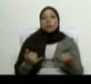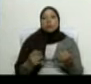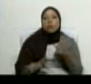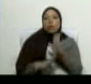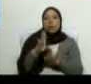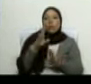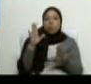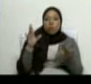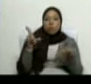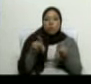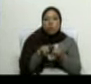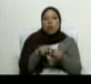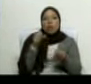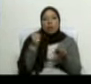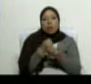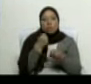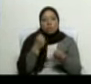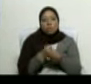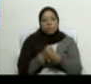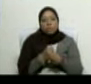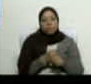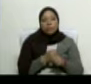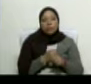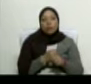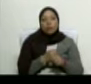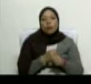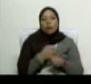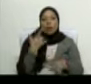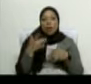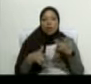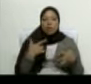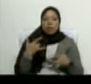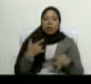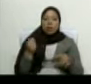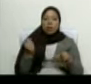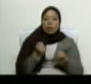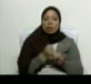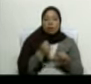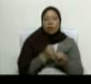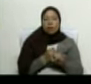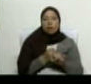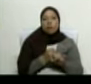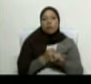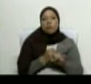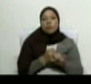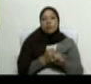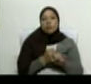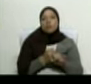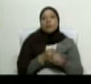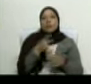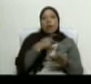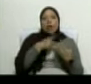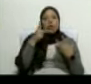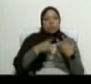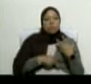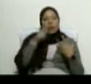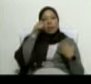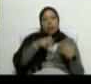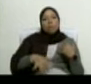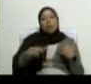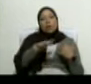capacidad de generar actividades económicas. Hasta la fecha, el plan de formación masiva en planificación